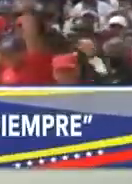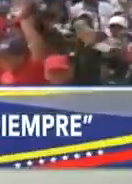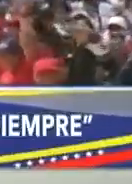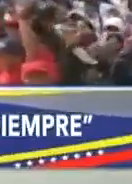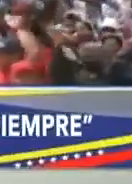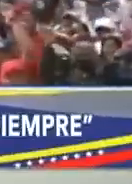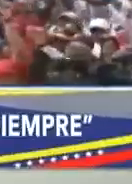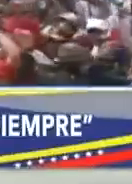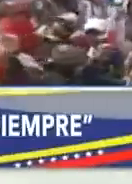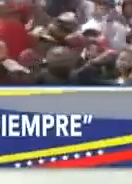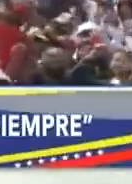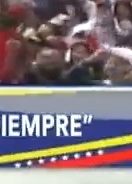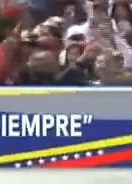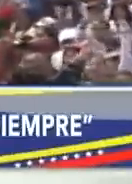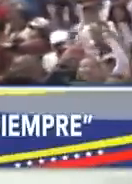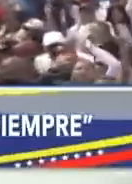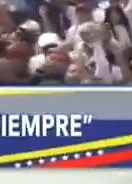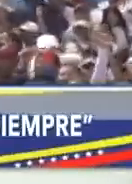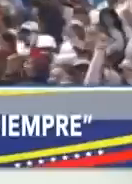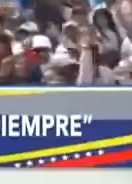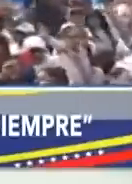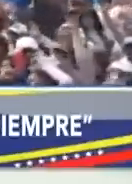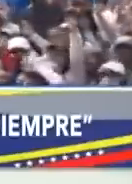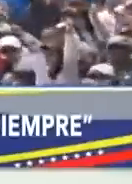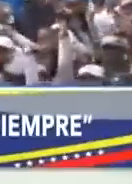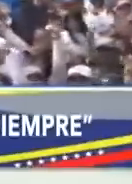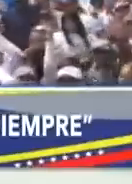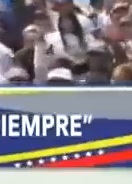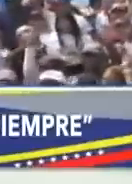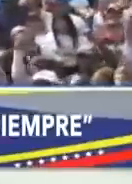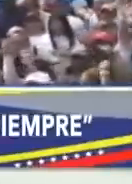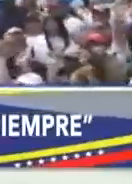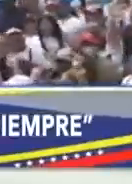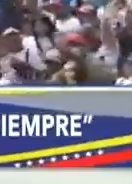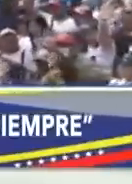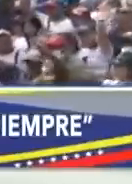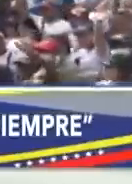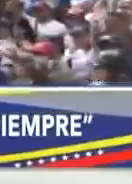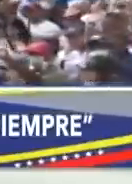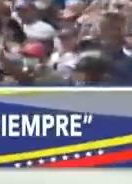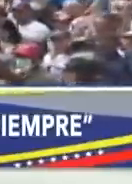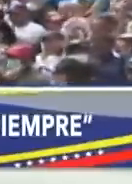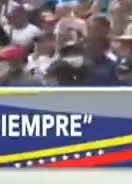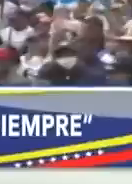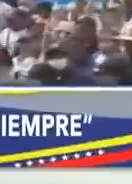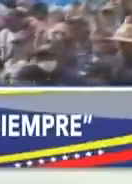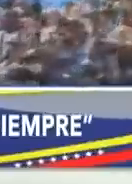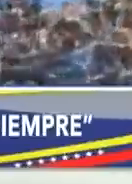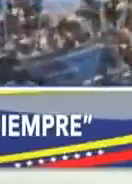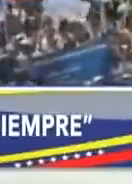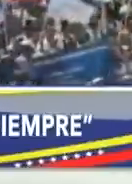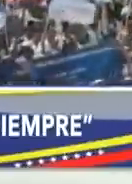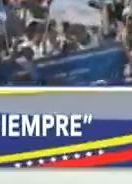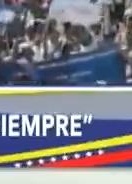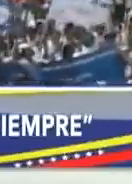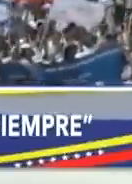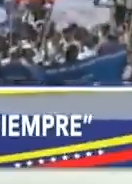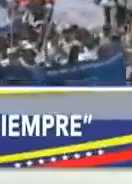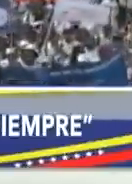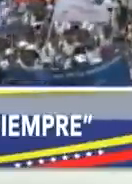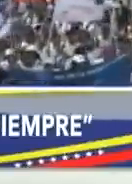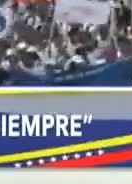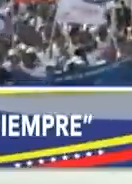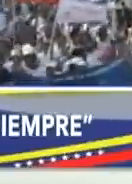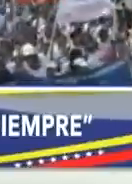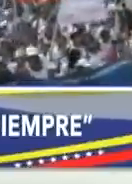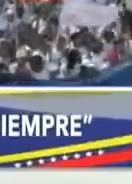Chávez. Venezuela, que le da la palabra en estos momentos al presidente de la República para que próximamente en lo que es este escenario del gran